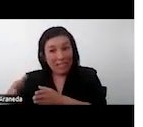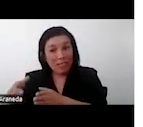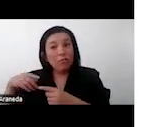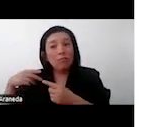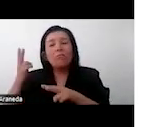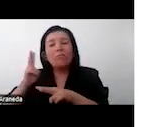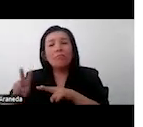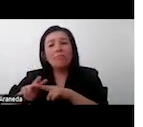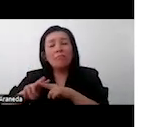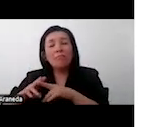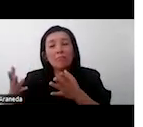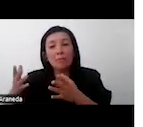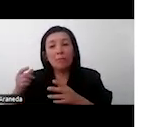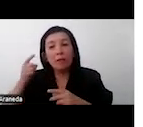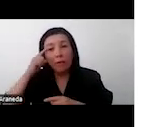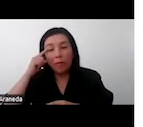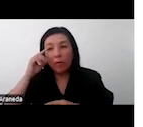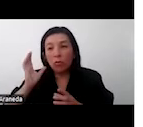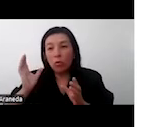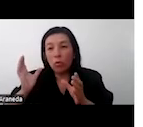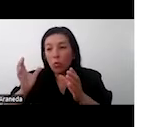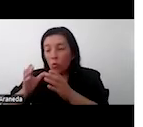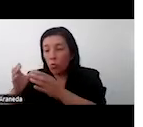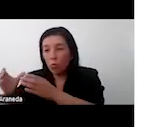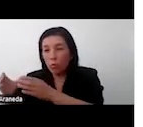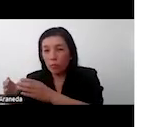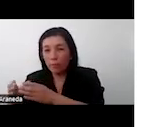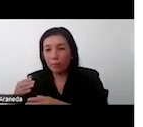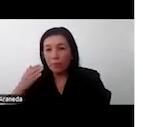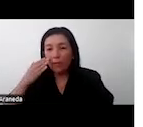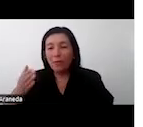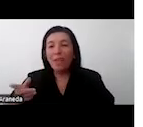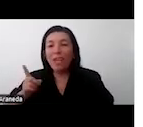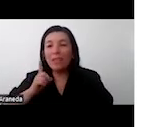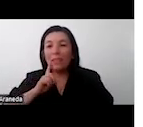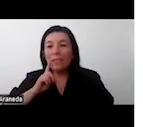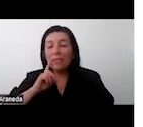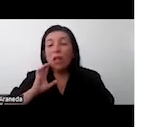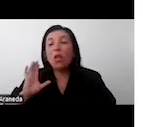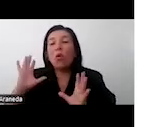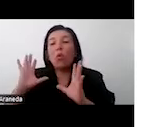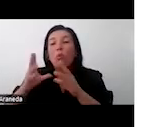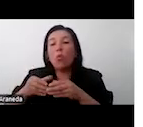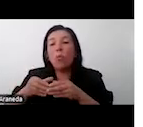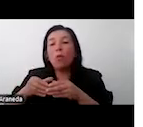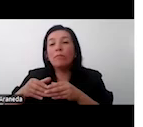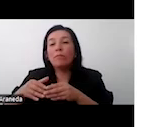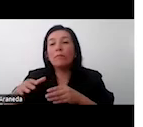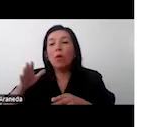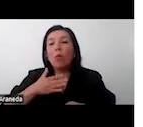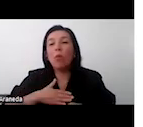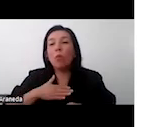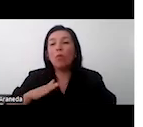enfocamos el grupo de beneficiarios de esta lámina a las agrupaciones medioambientales.